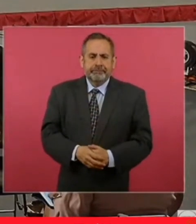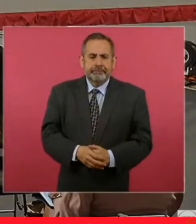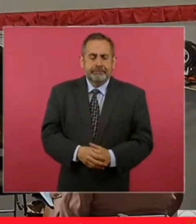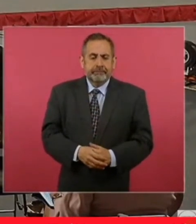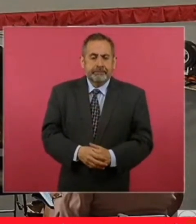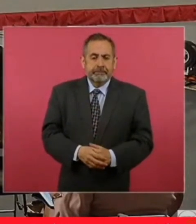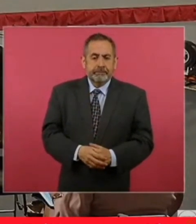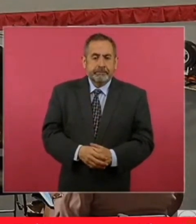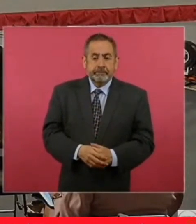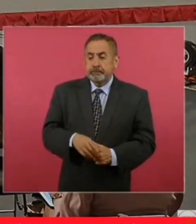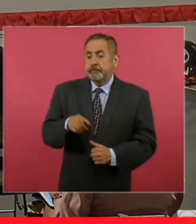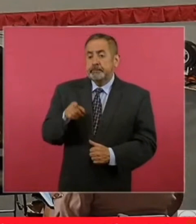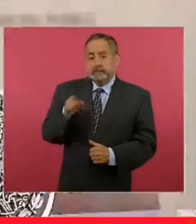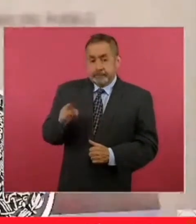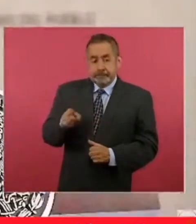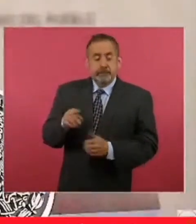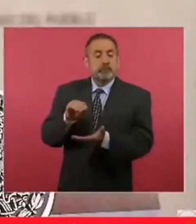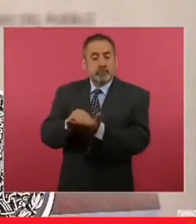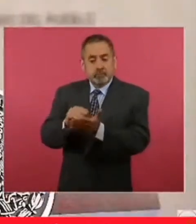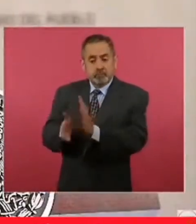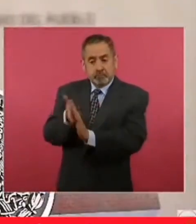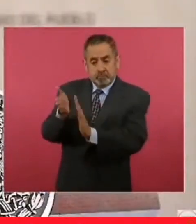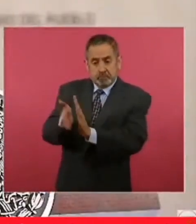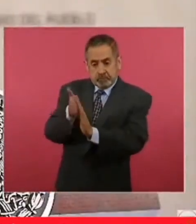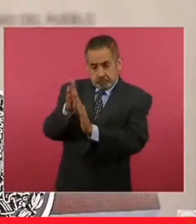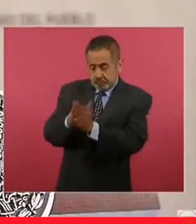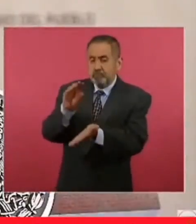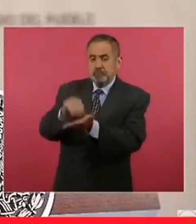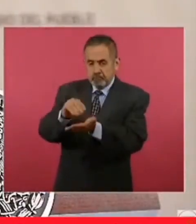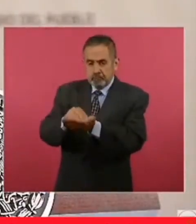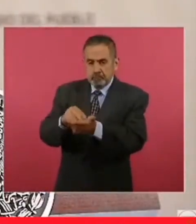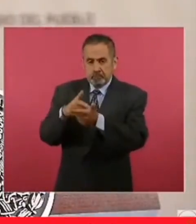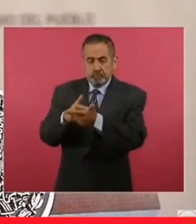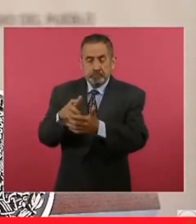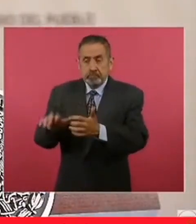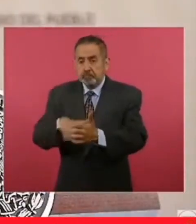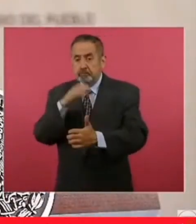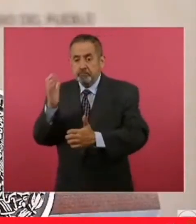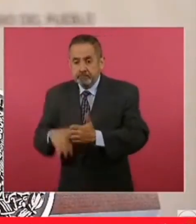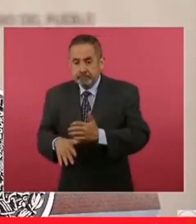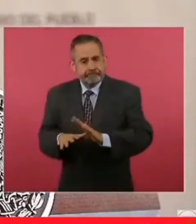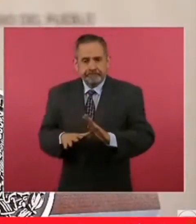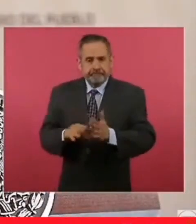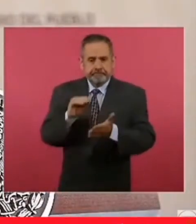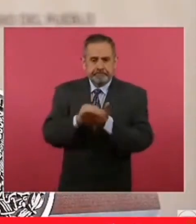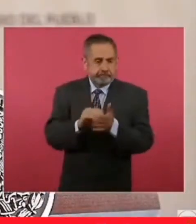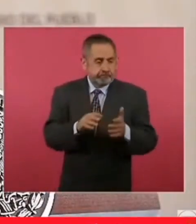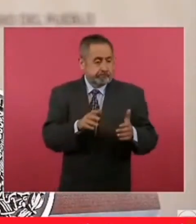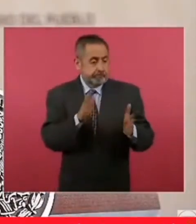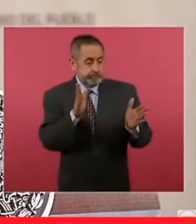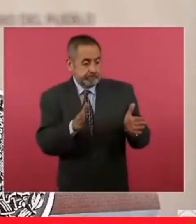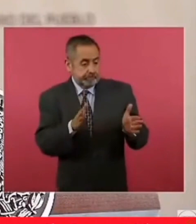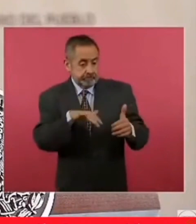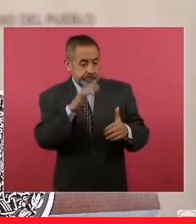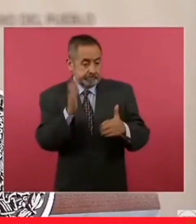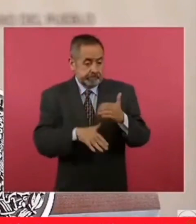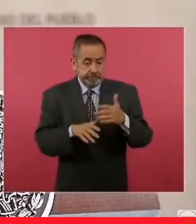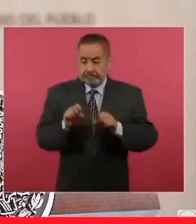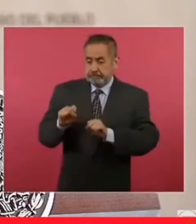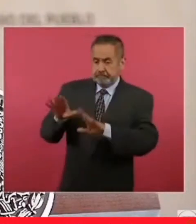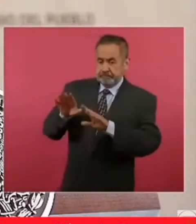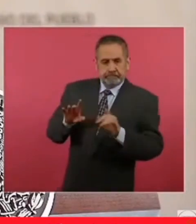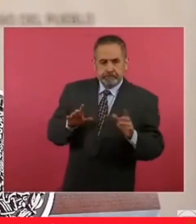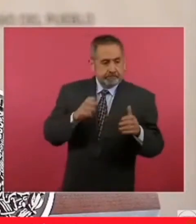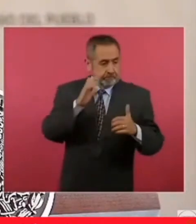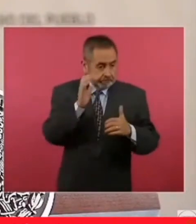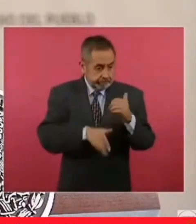Las obras continúan en el tramo que sigue, es decir, no se detuvieron porque ya terminó este tramo de 5 estaciones,